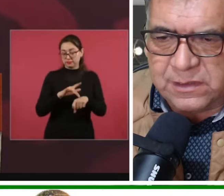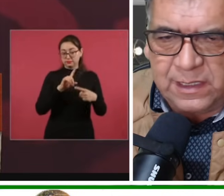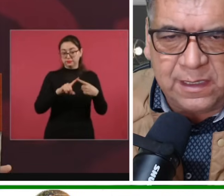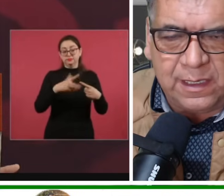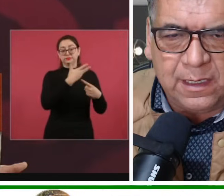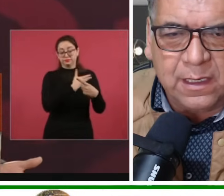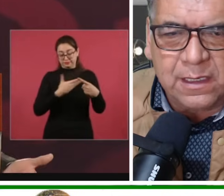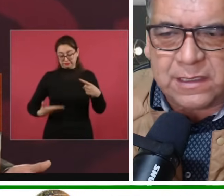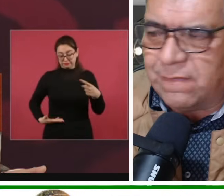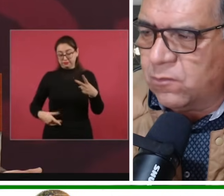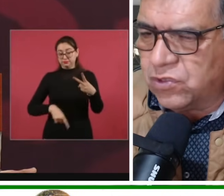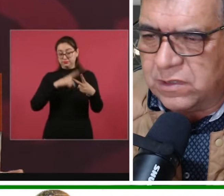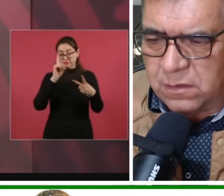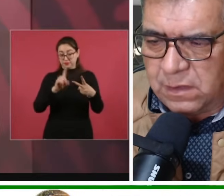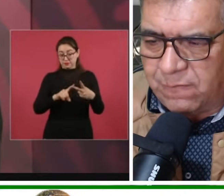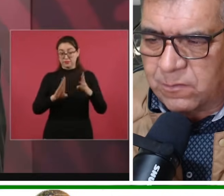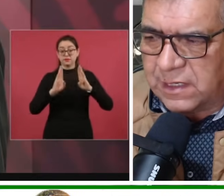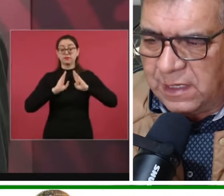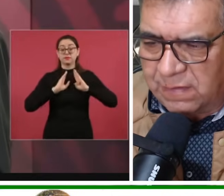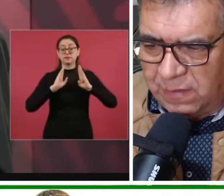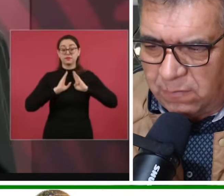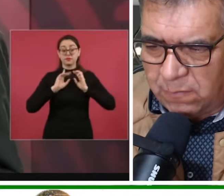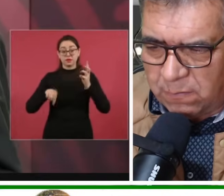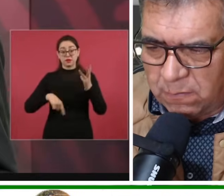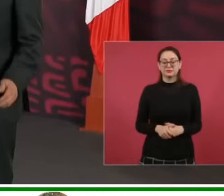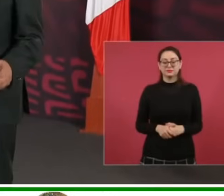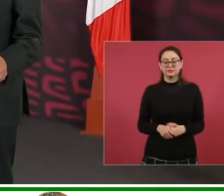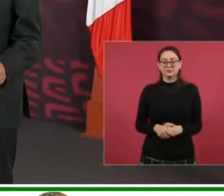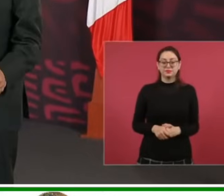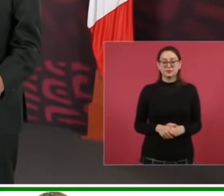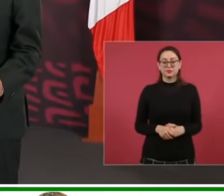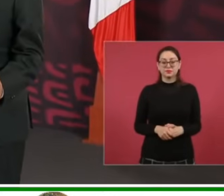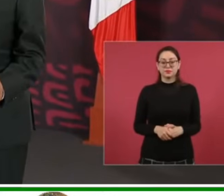el presidente. Sabe mucho de historia. Vamos a ir al video.